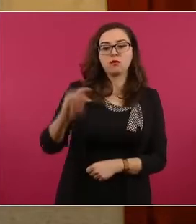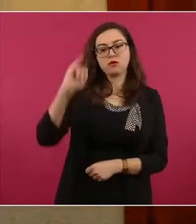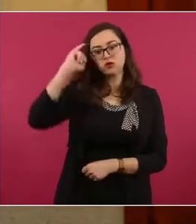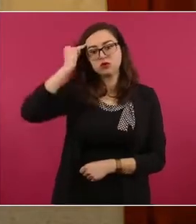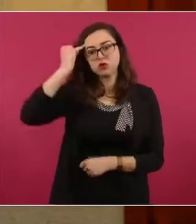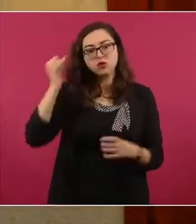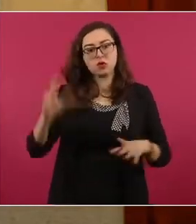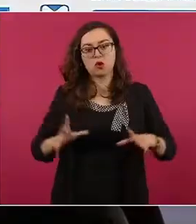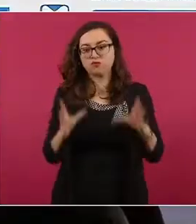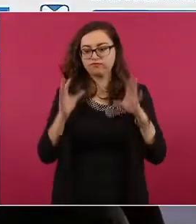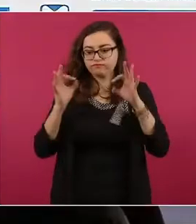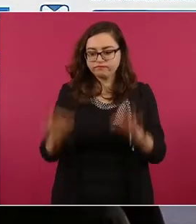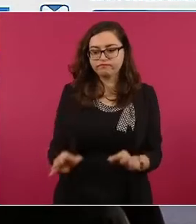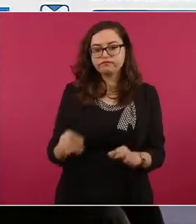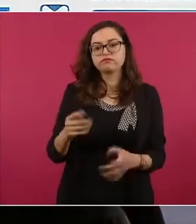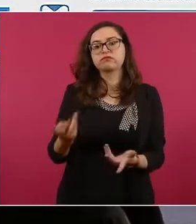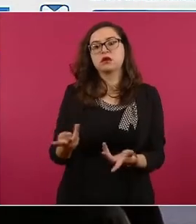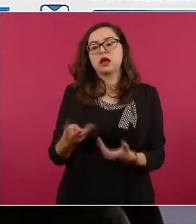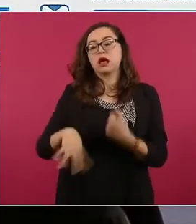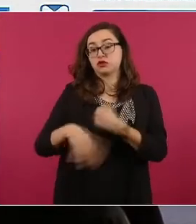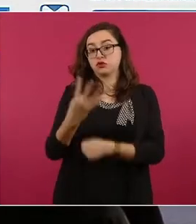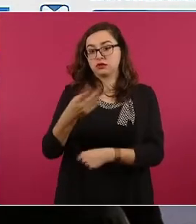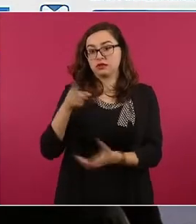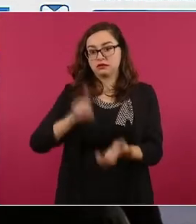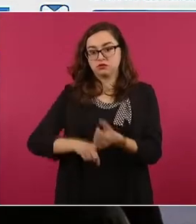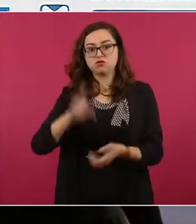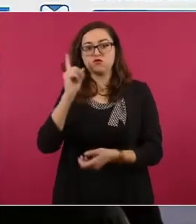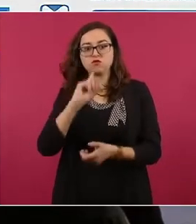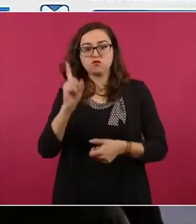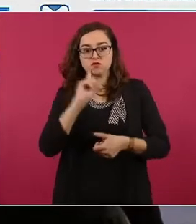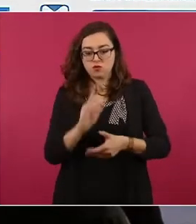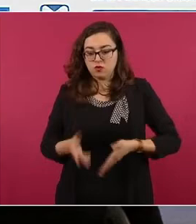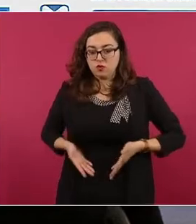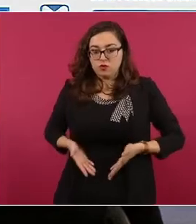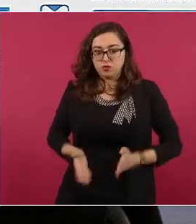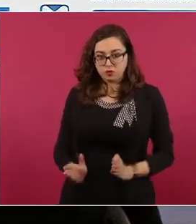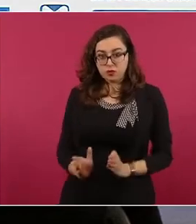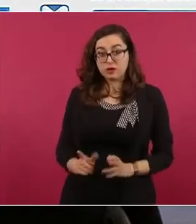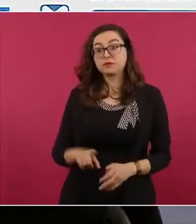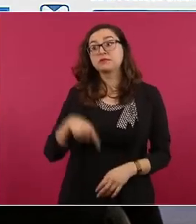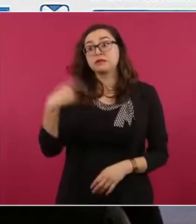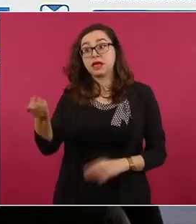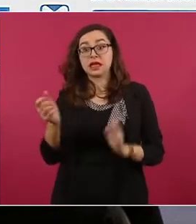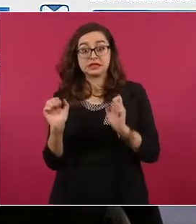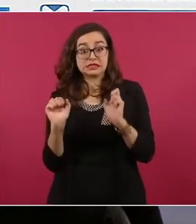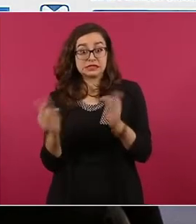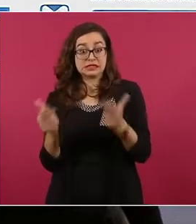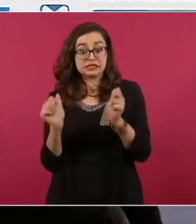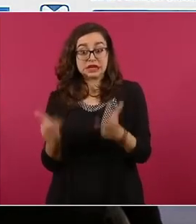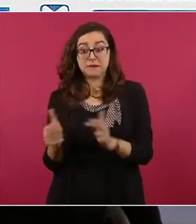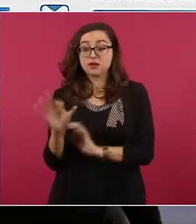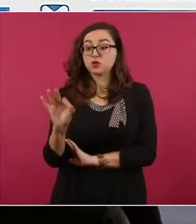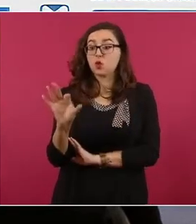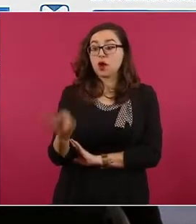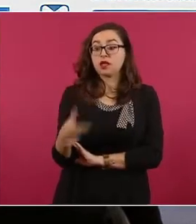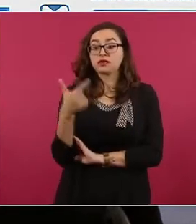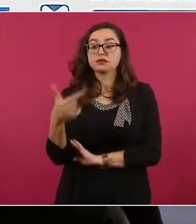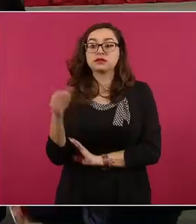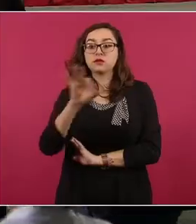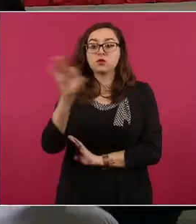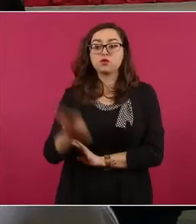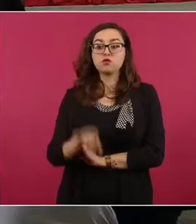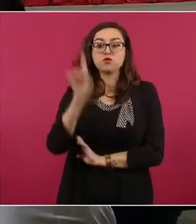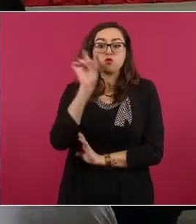y, por ejemplo, en el estado de Chiapas, hasta el 47% de los partos son atendidos por este